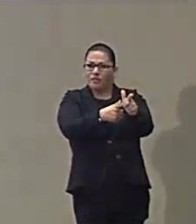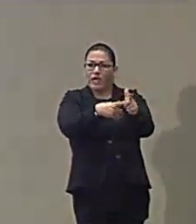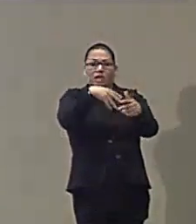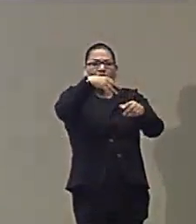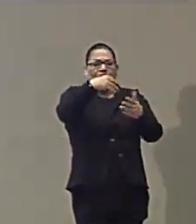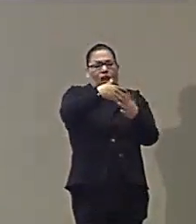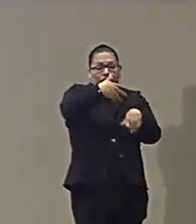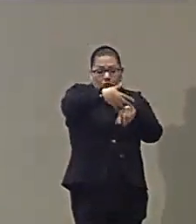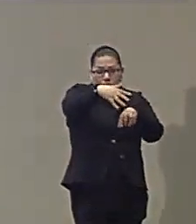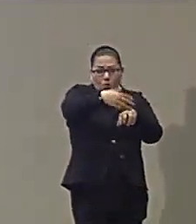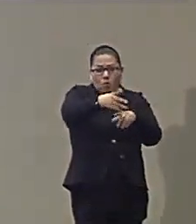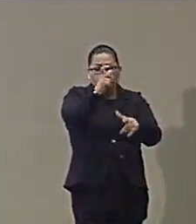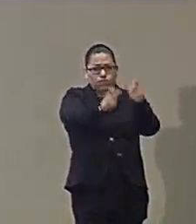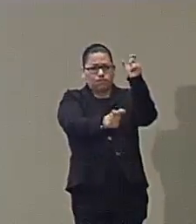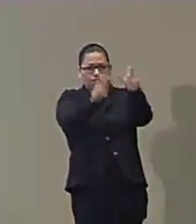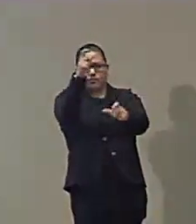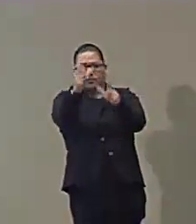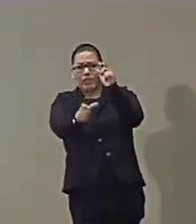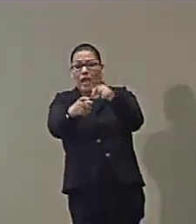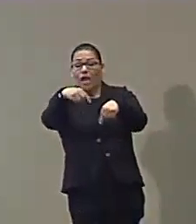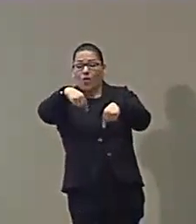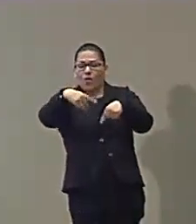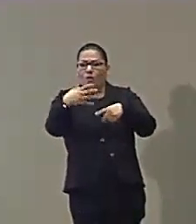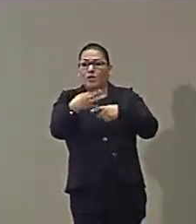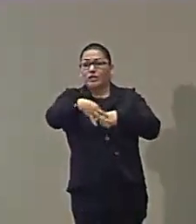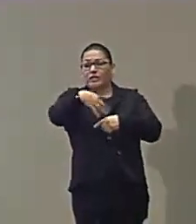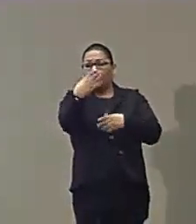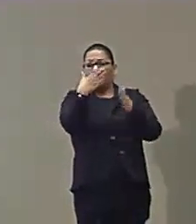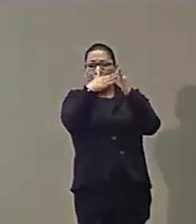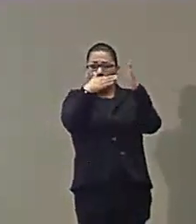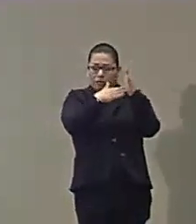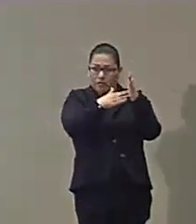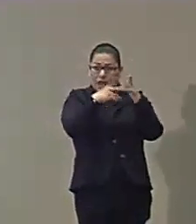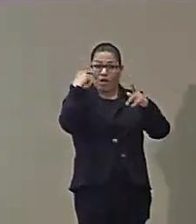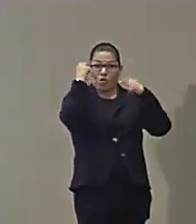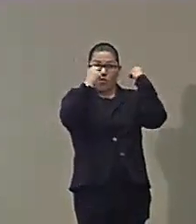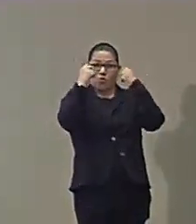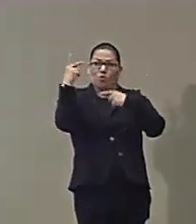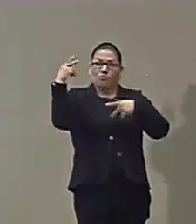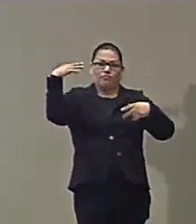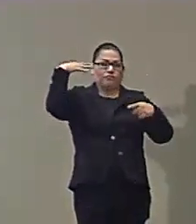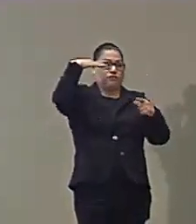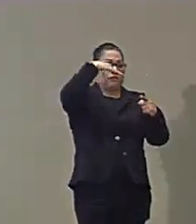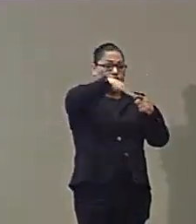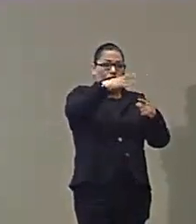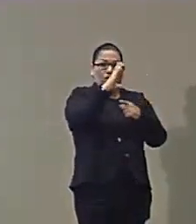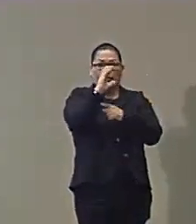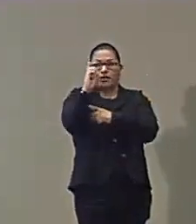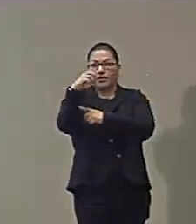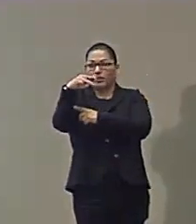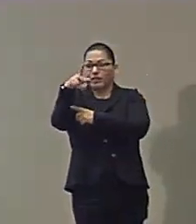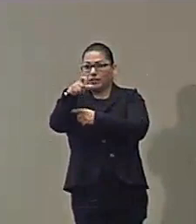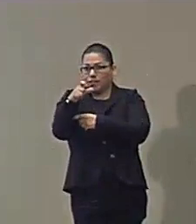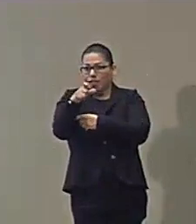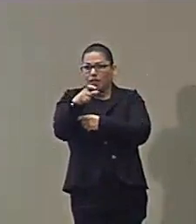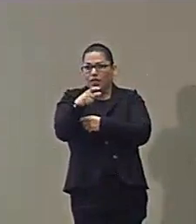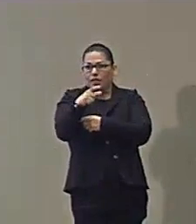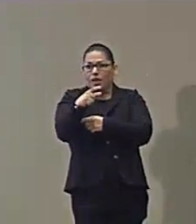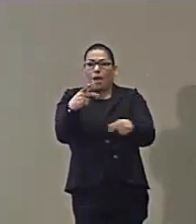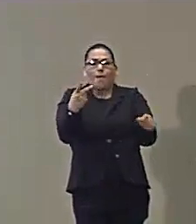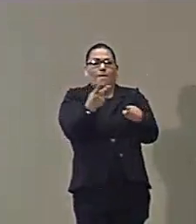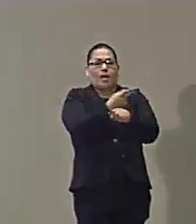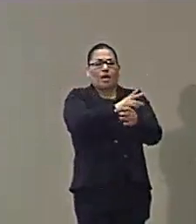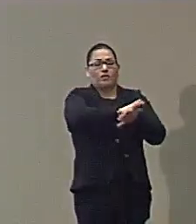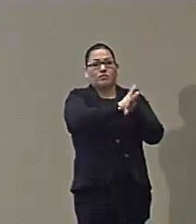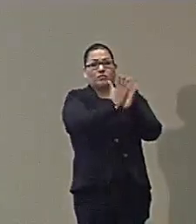que teníamos alcanzando ahora 13 millones de turistas en la ciudad de mexico pasando prácticamente de